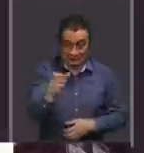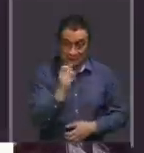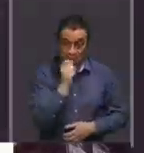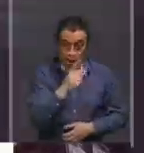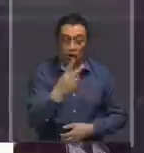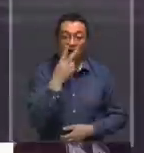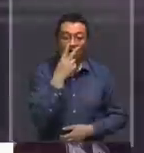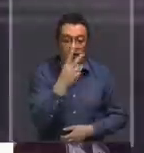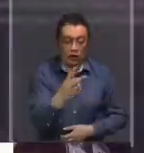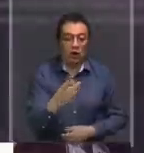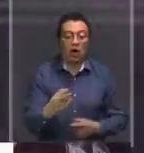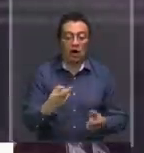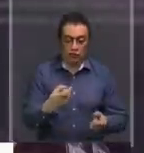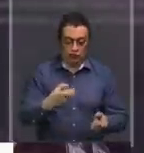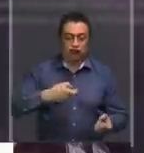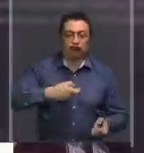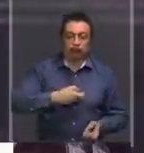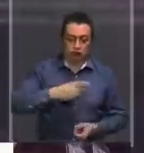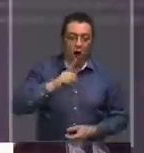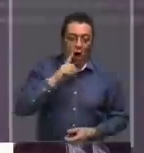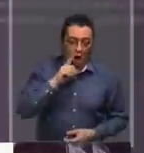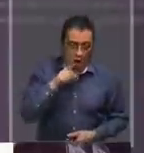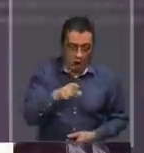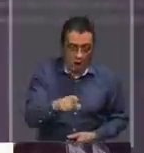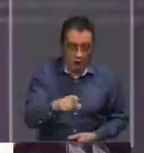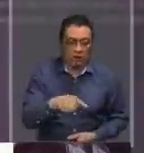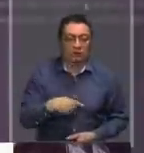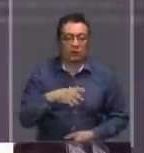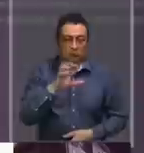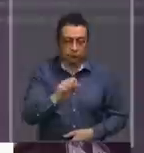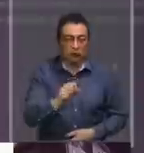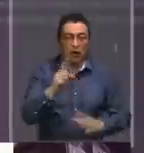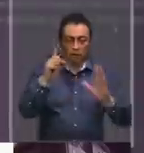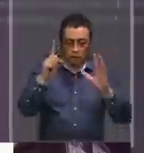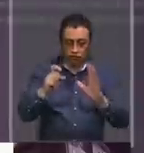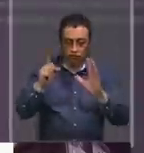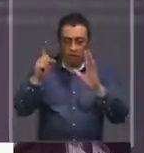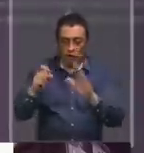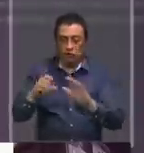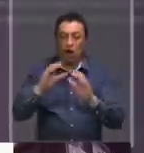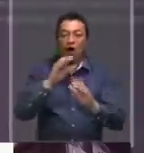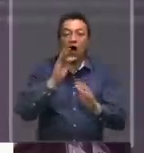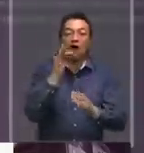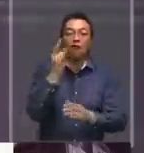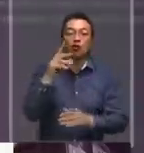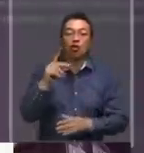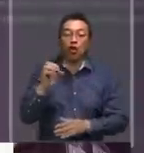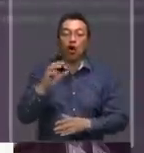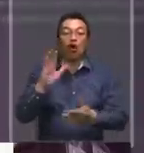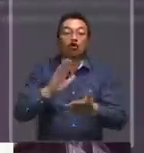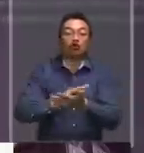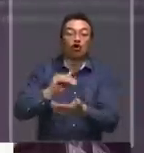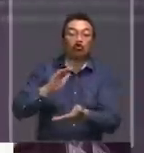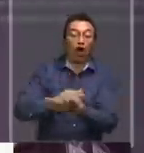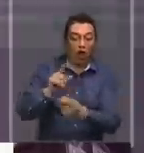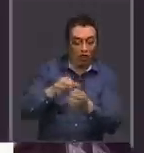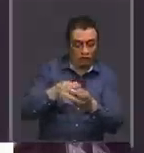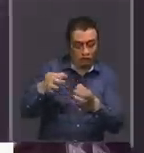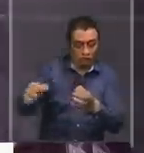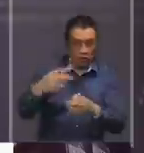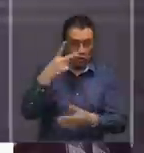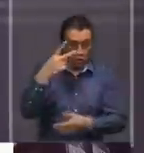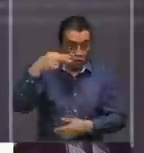ve portando armas de fuego. Se encuentran fotografías del fondo Los Pastales de Cholchol del 2